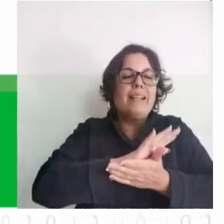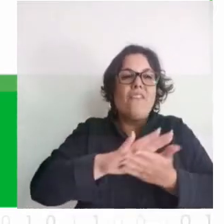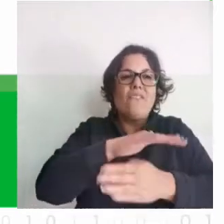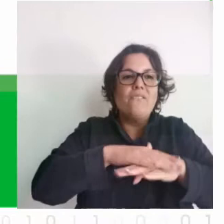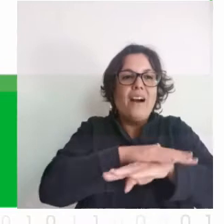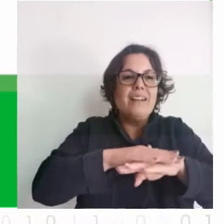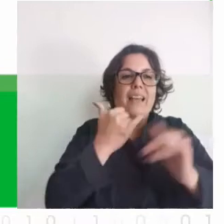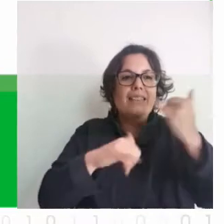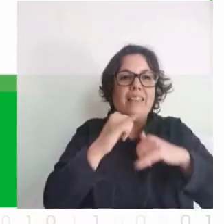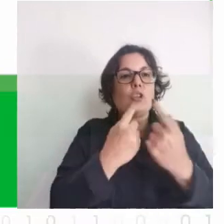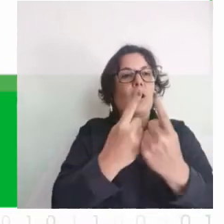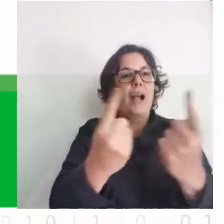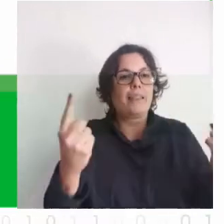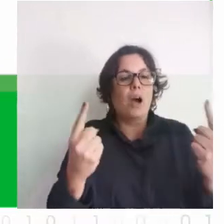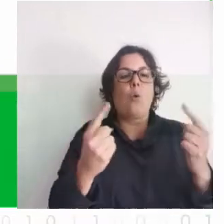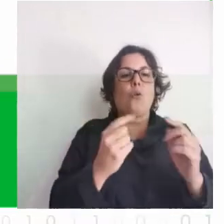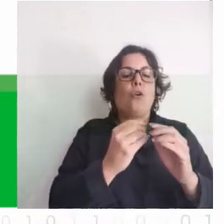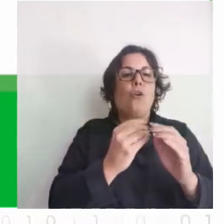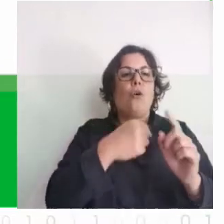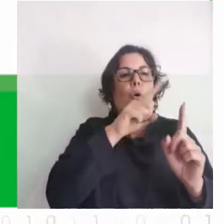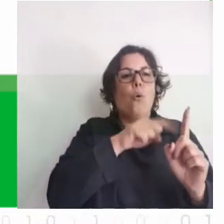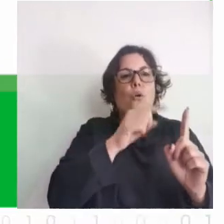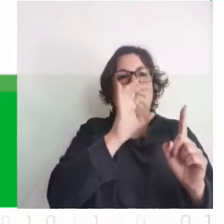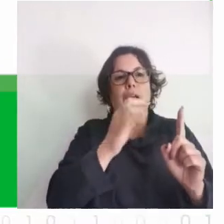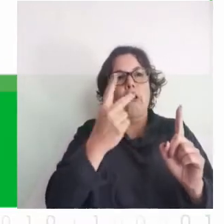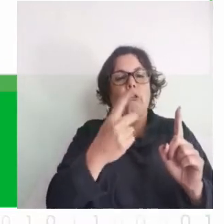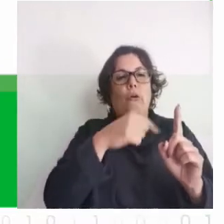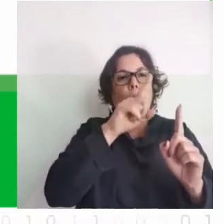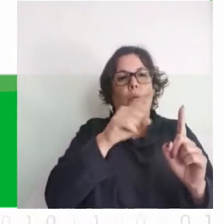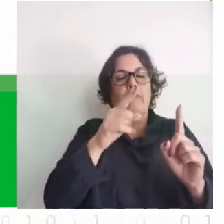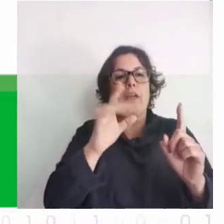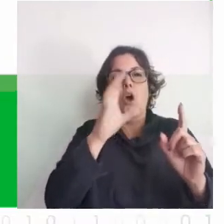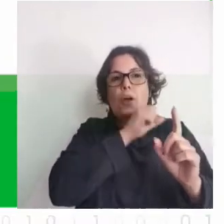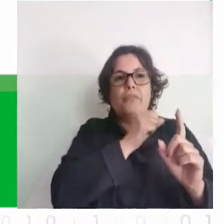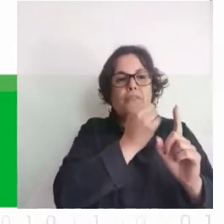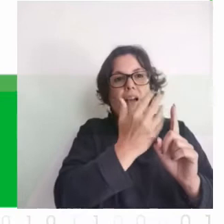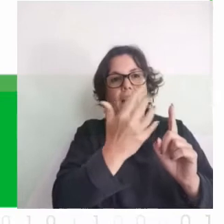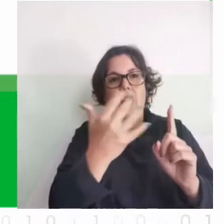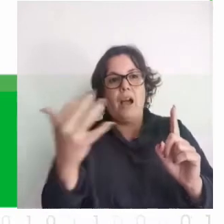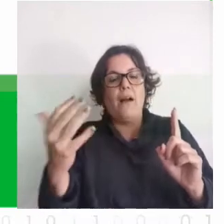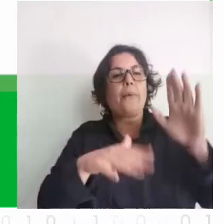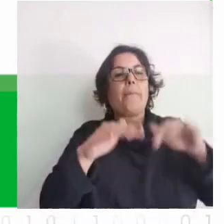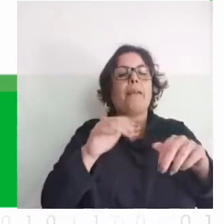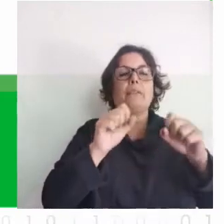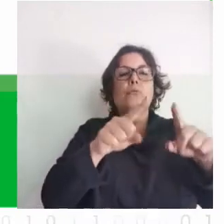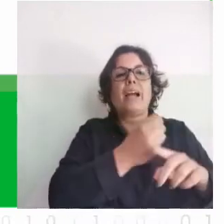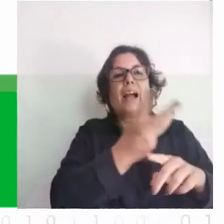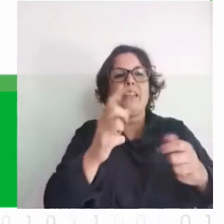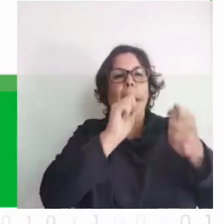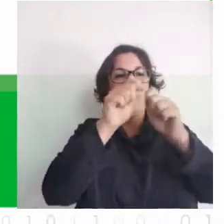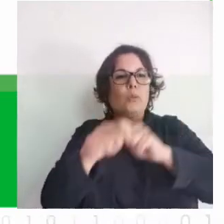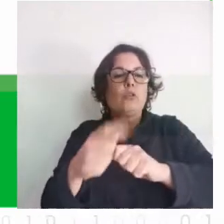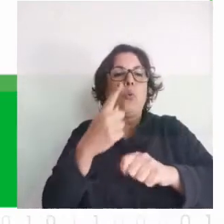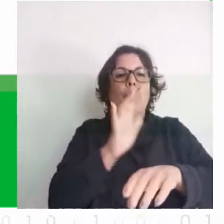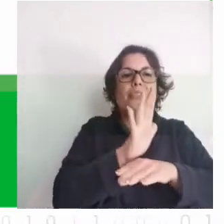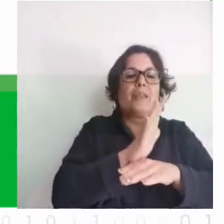cada individuo filas de unos, ceros y dos, que se codifican según la cantidad de mutaciones de un tipo que